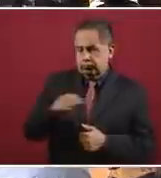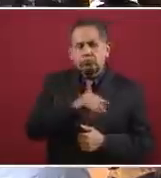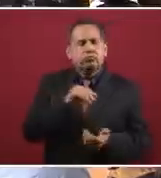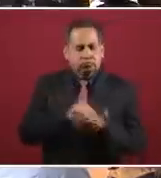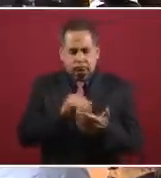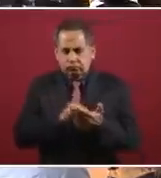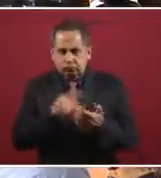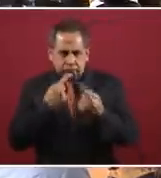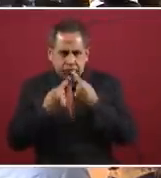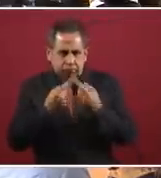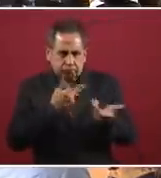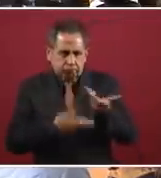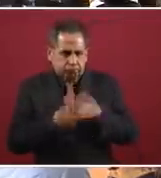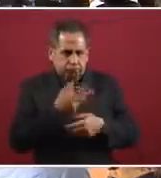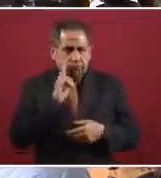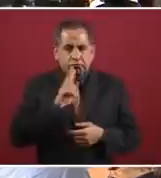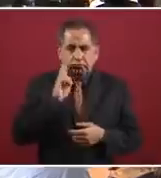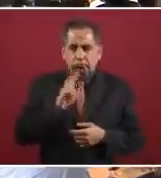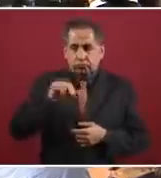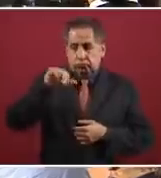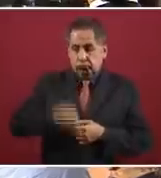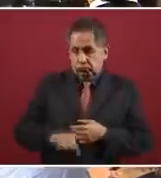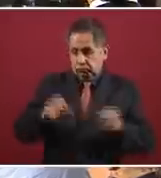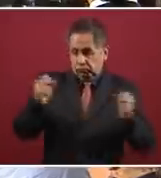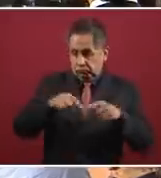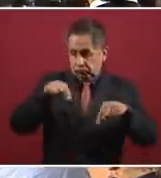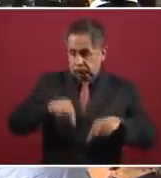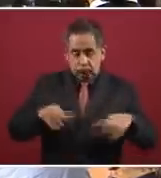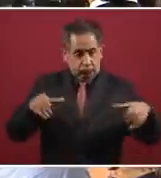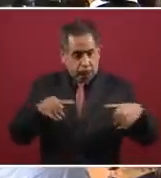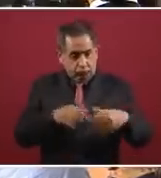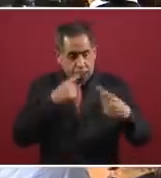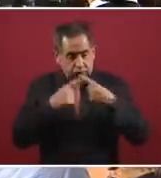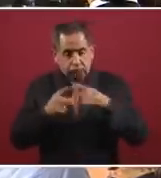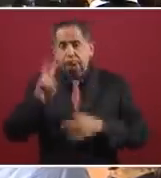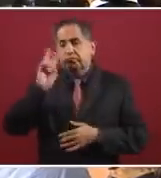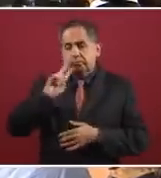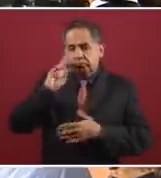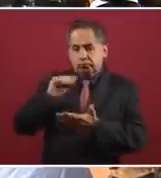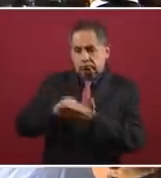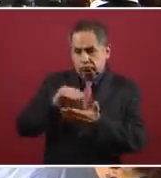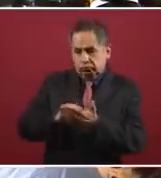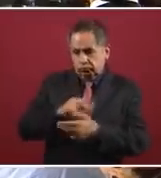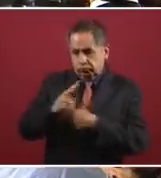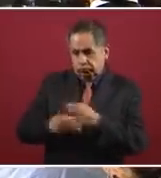Electricidad y quedaron en verse hoy. Van a continuar